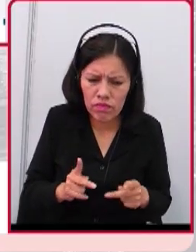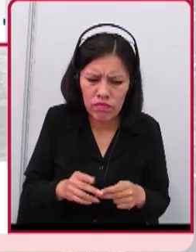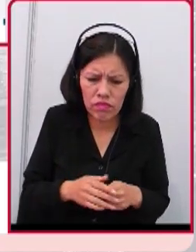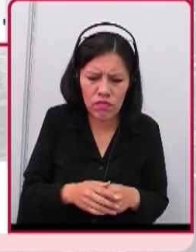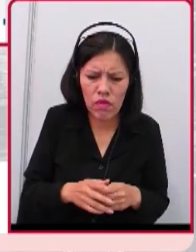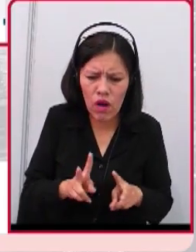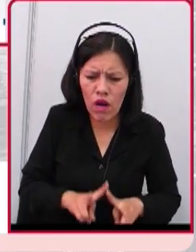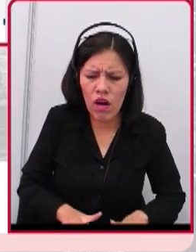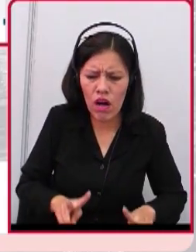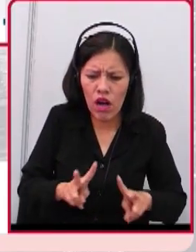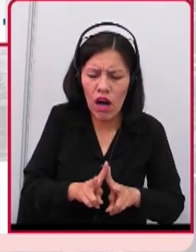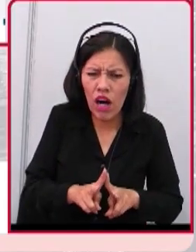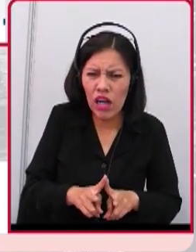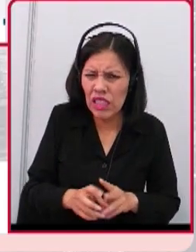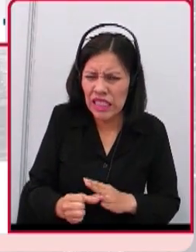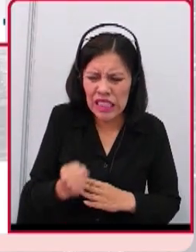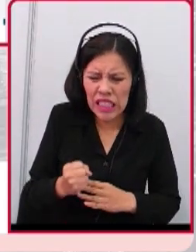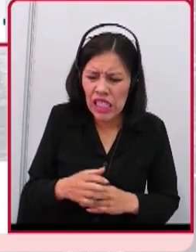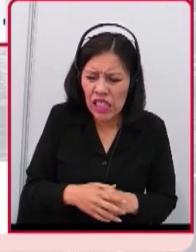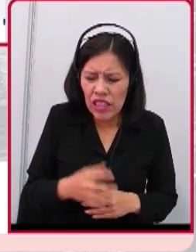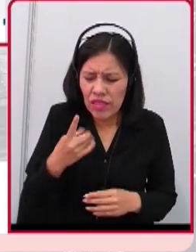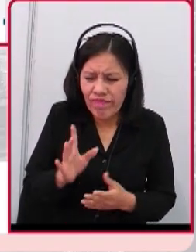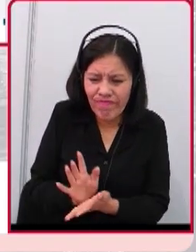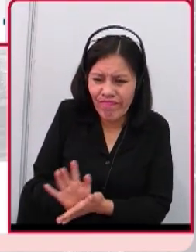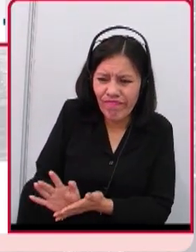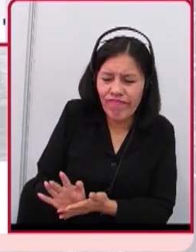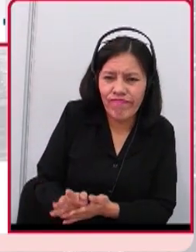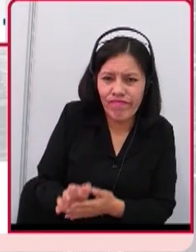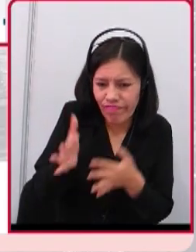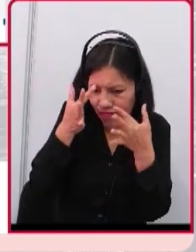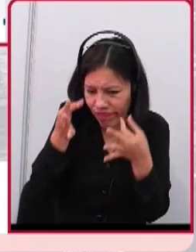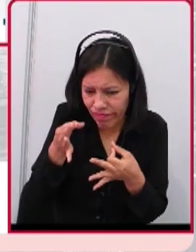para evitar decisiones